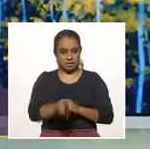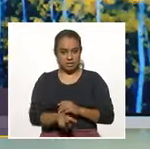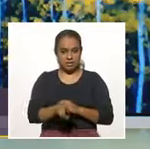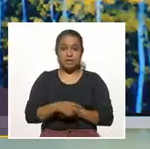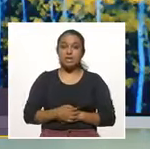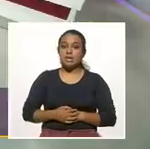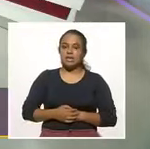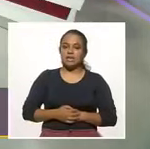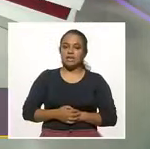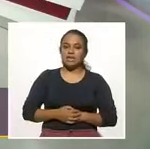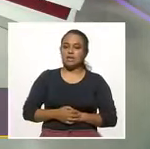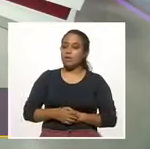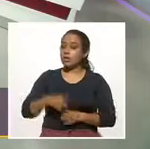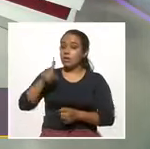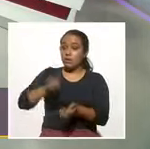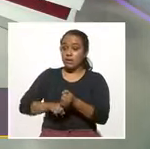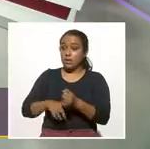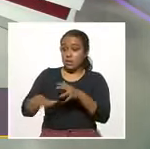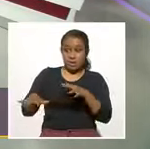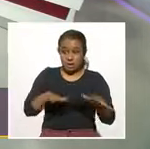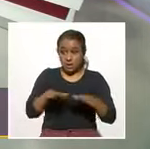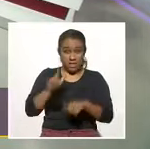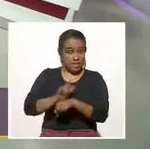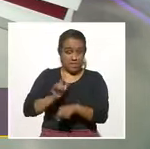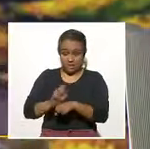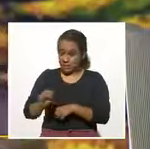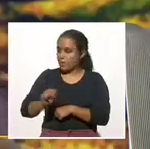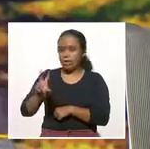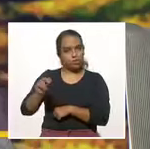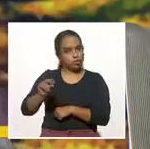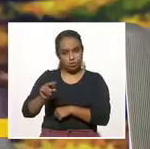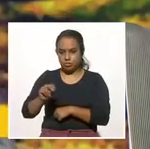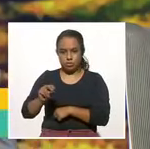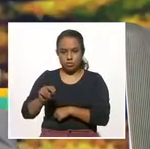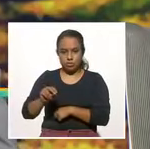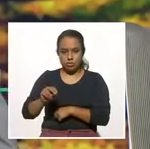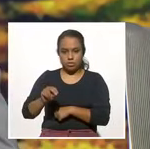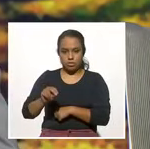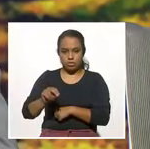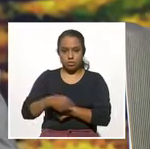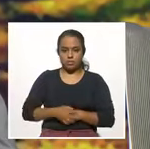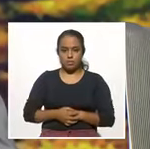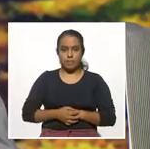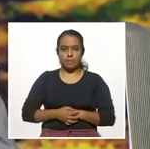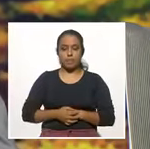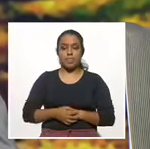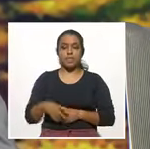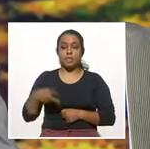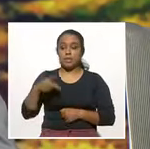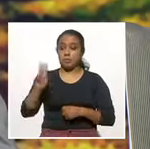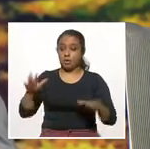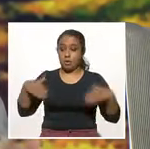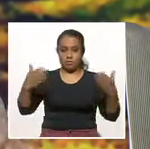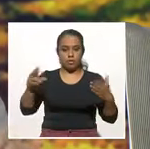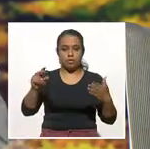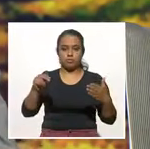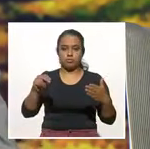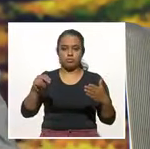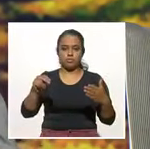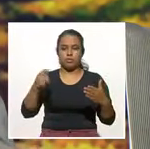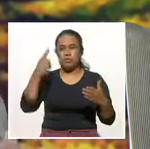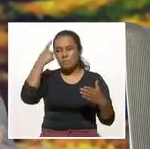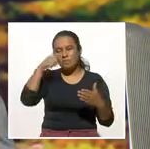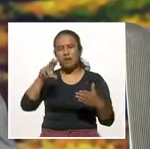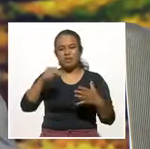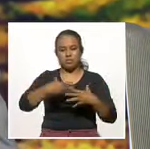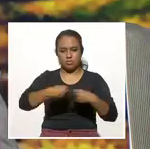sea de veras. No va a haber un simulacro así. El gobierno efectivamente va a correr procesos hacia el interior, pero hacia el exterior, salvaguardando,